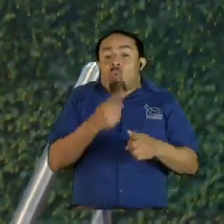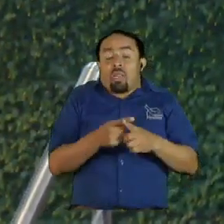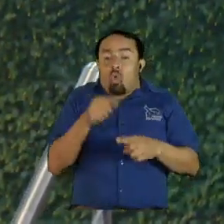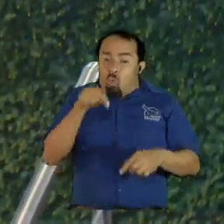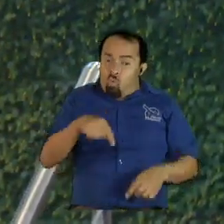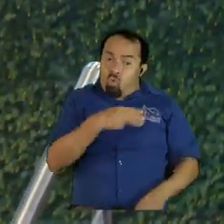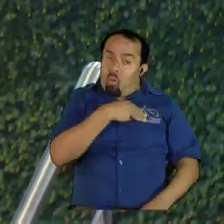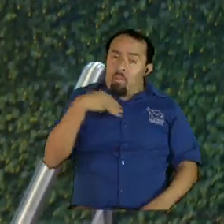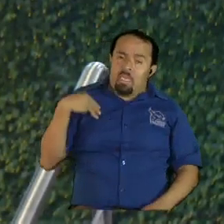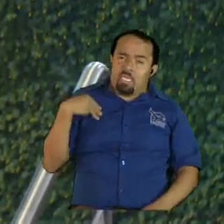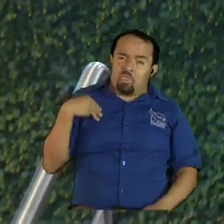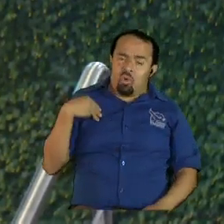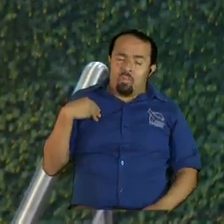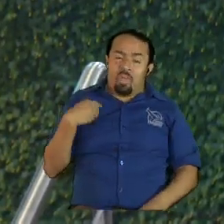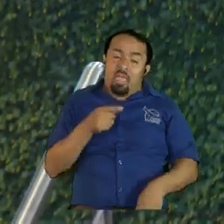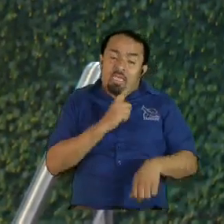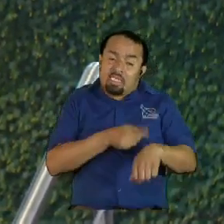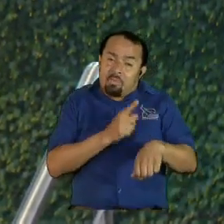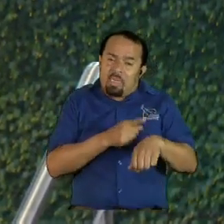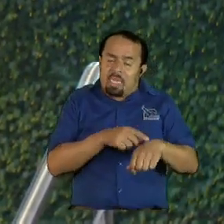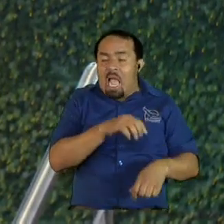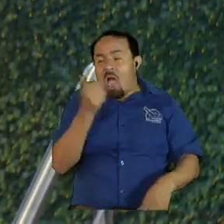ministro disciplina a alguien?